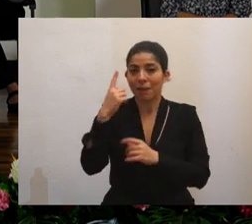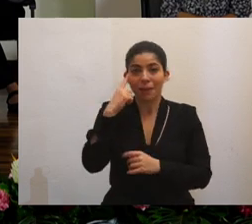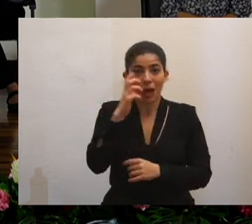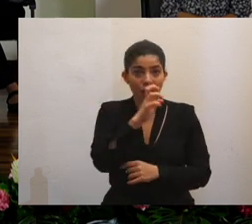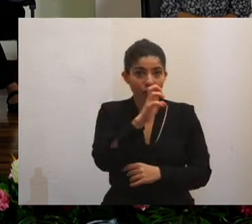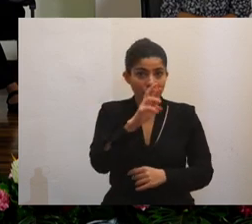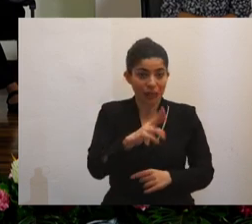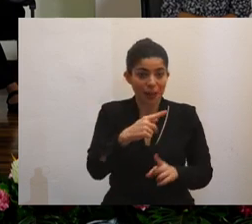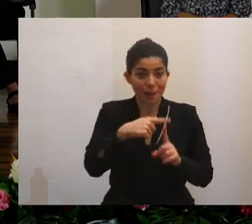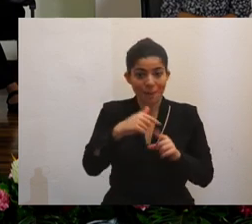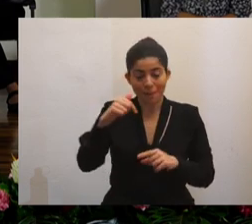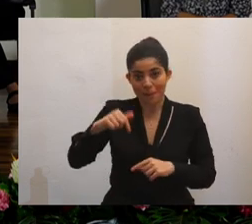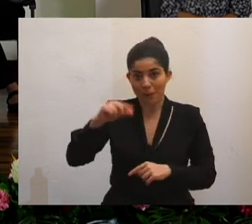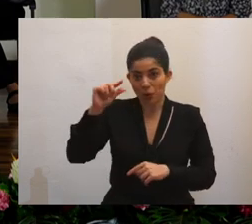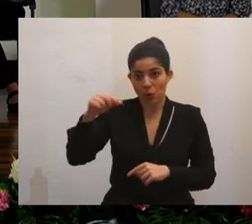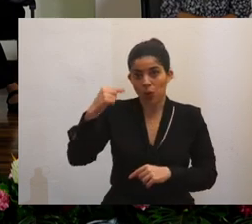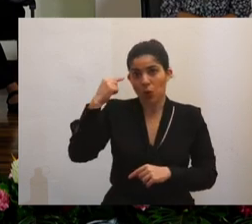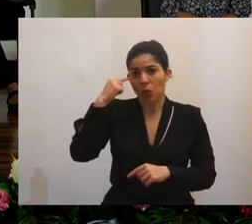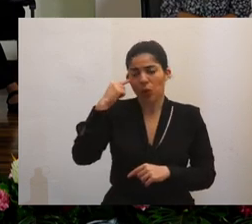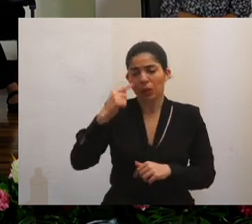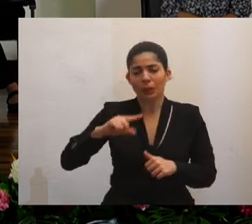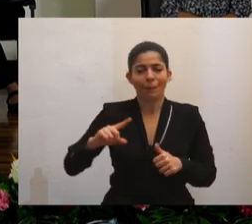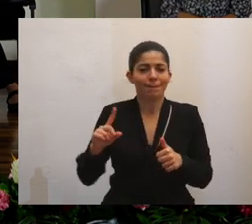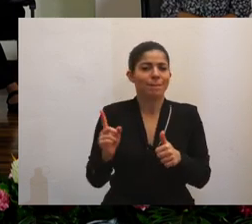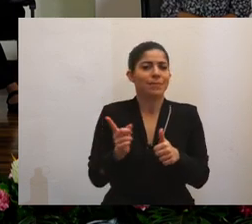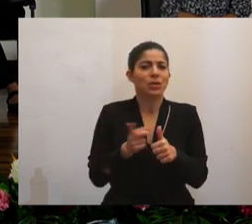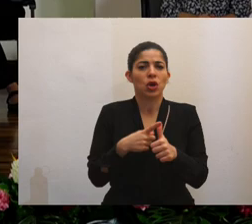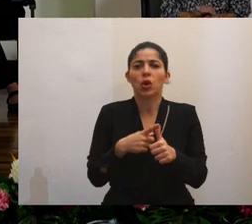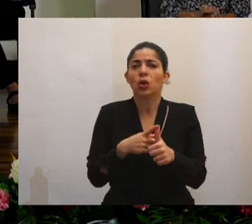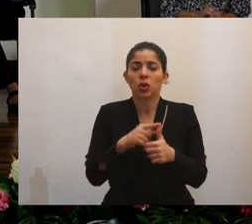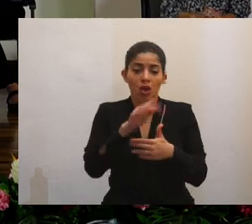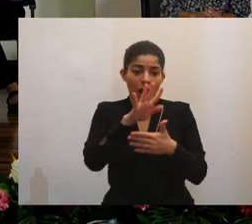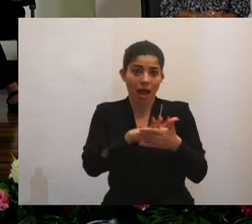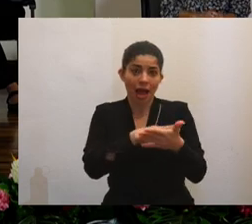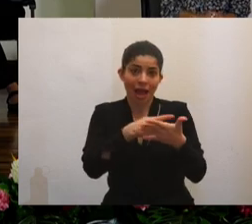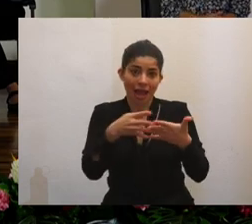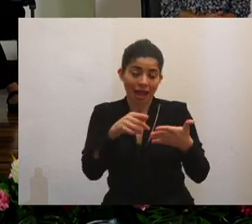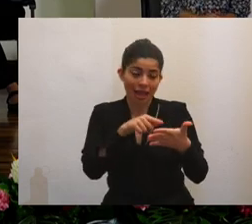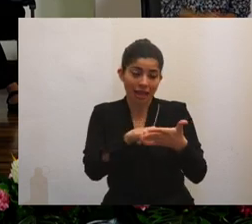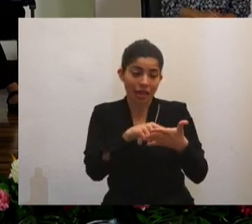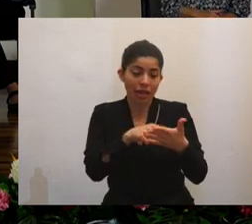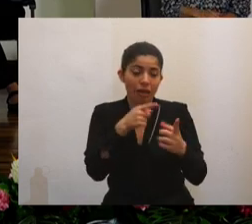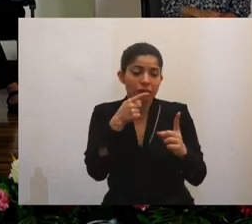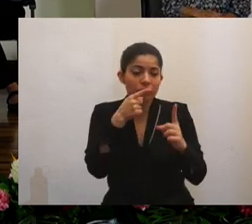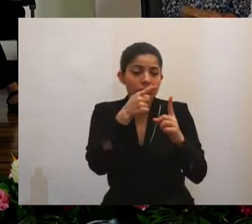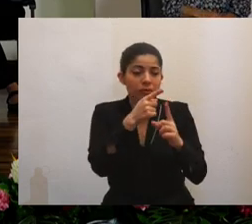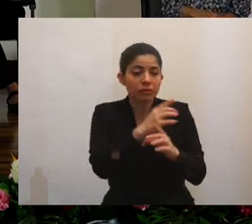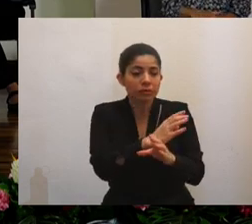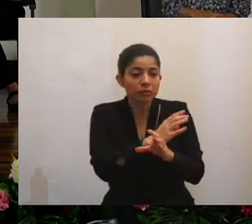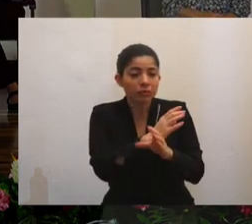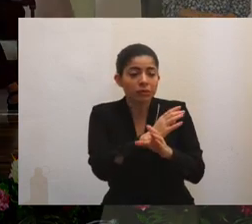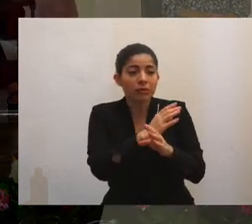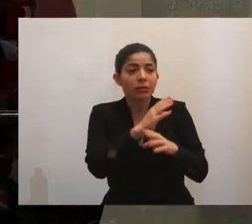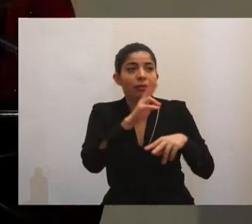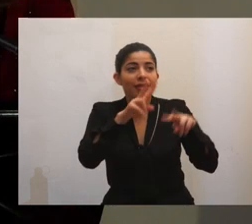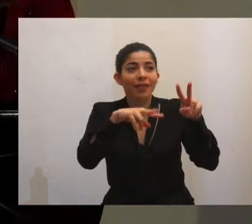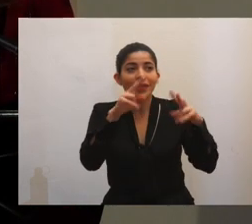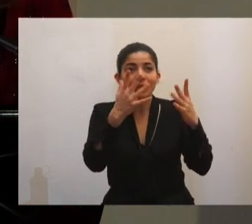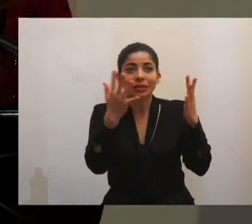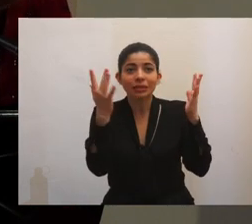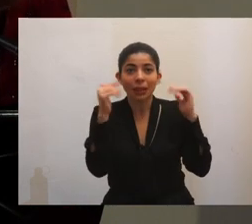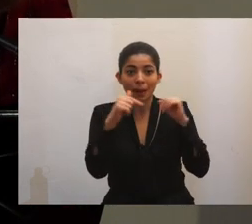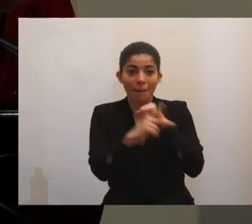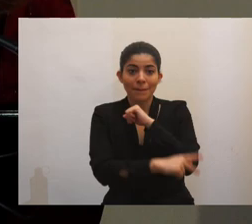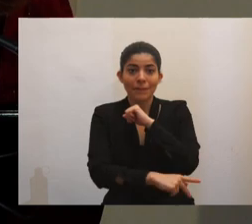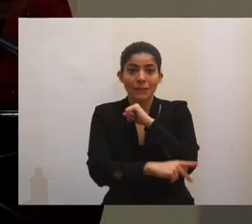y para esta administración es prioritario poner como agenda de la conservación de la biodiversidad en nuestro país el cierre